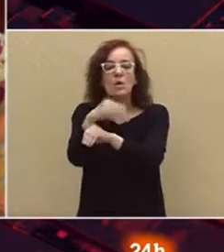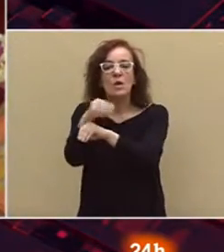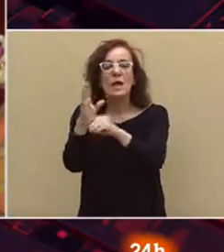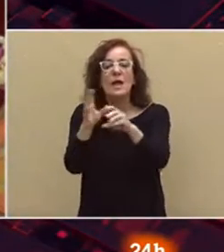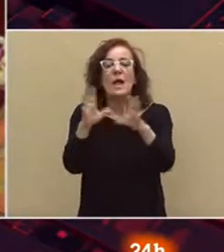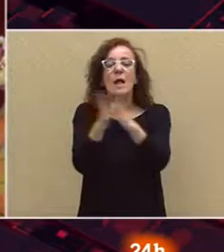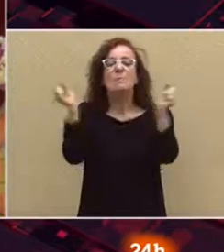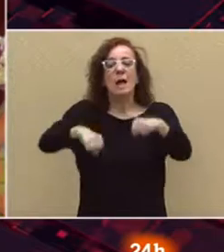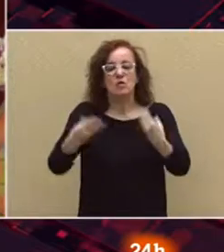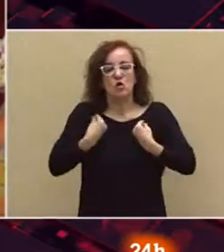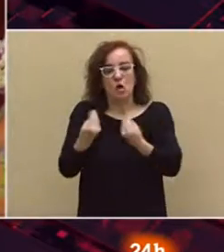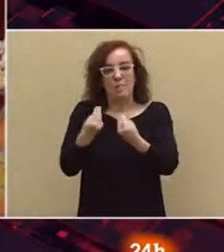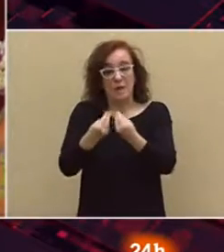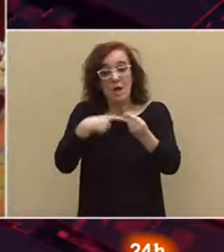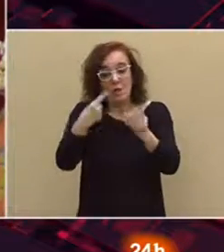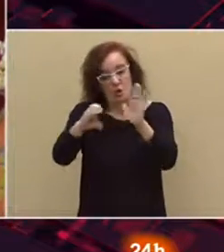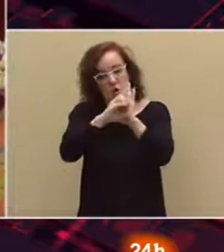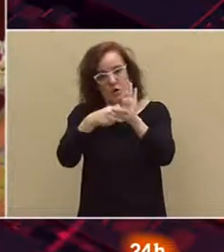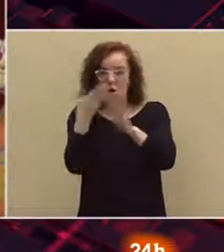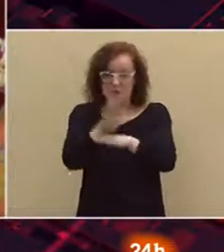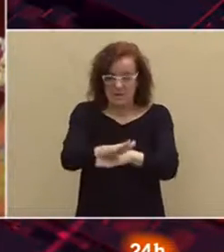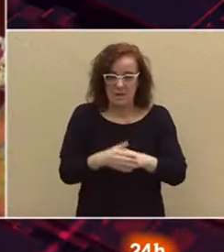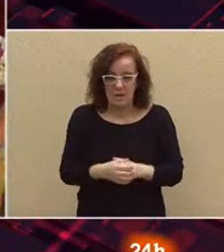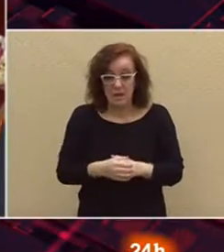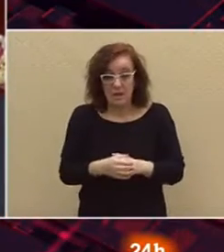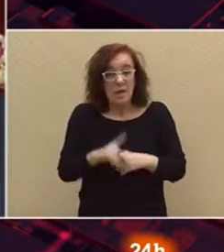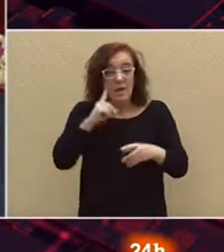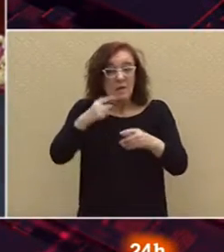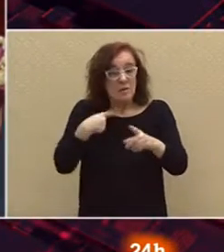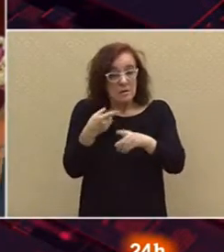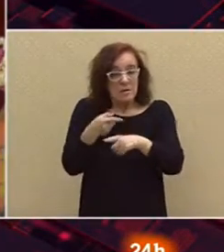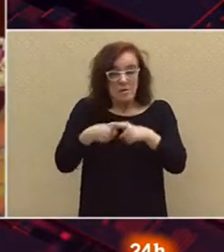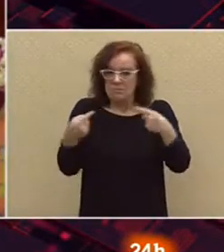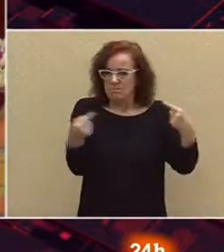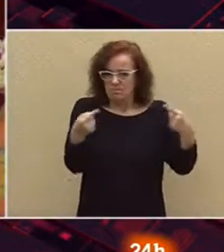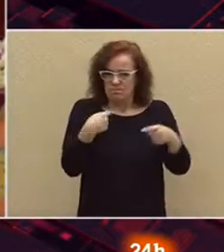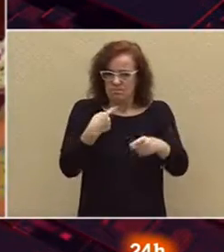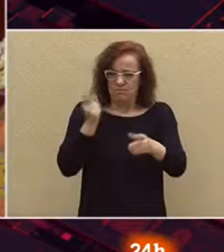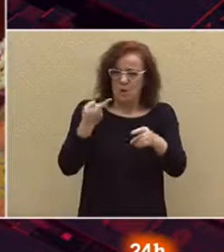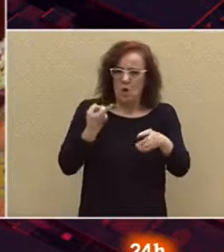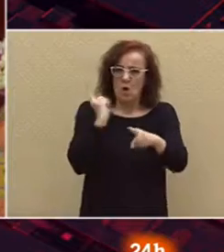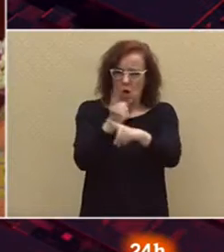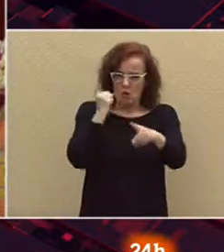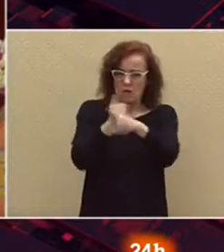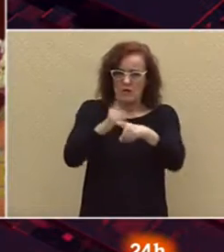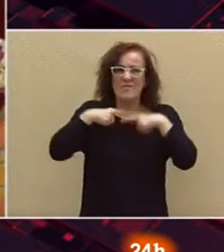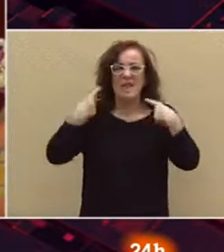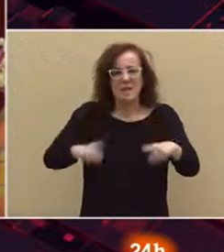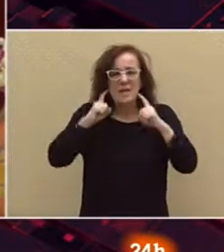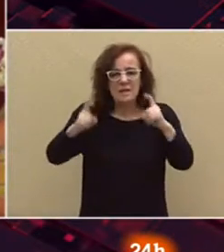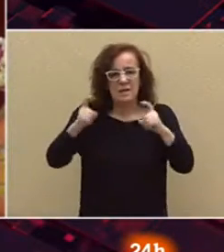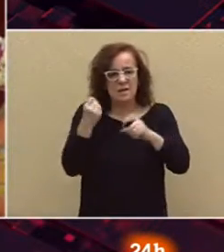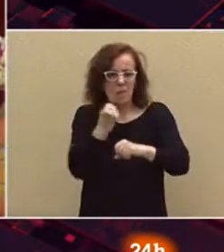la misma Constitución representa. Frente a los ataques inadmisibles de quienes han fracasado en su intento de quebrar el sistema